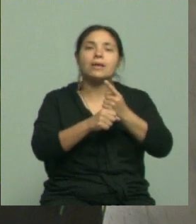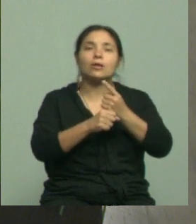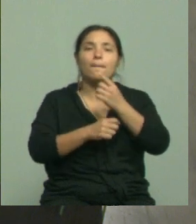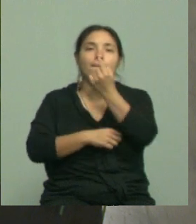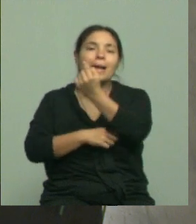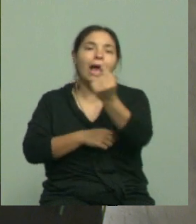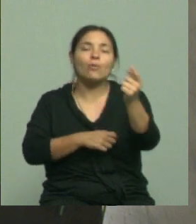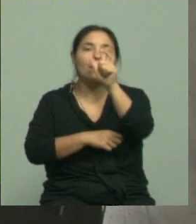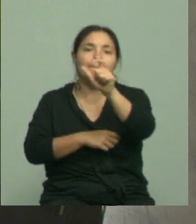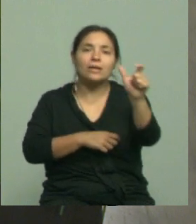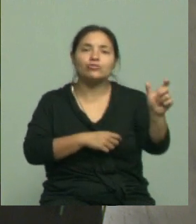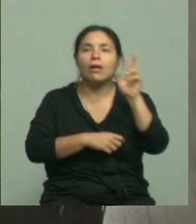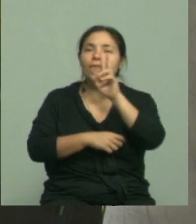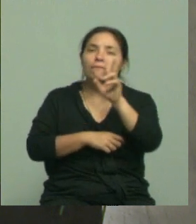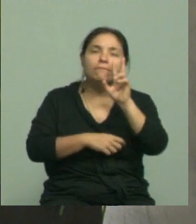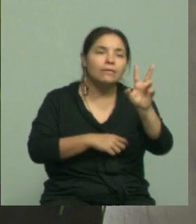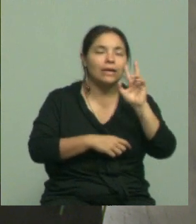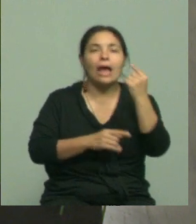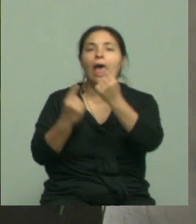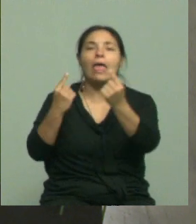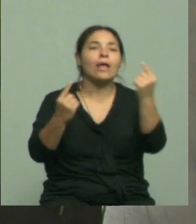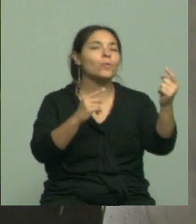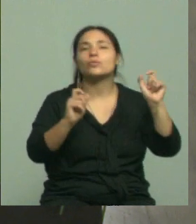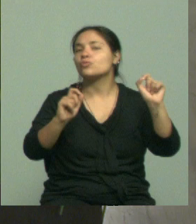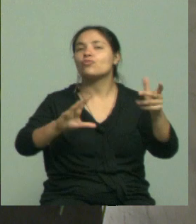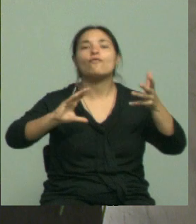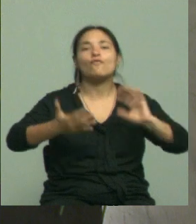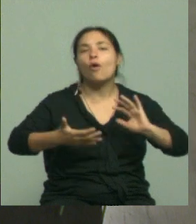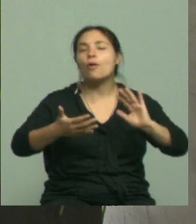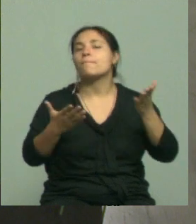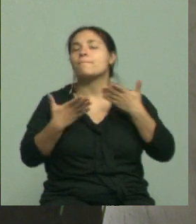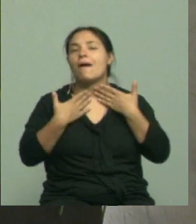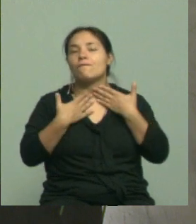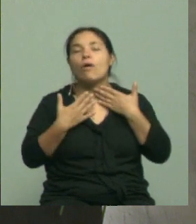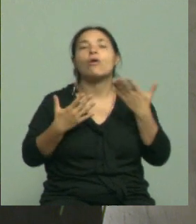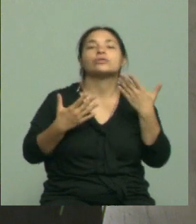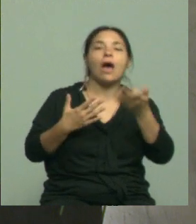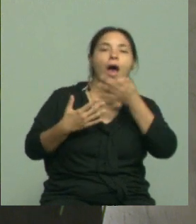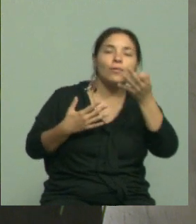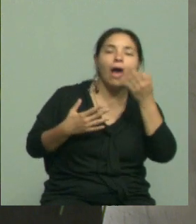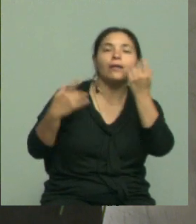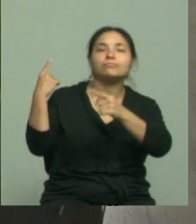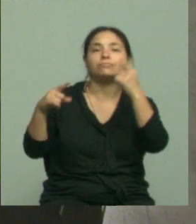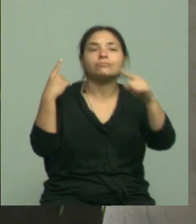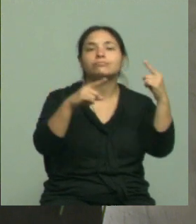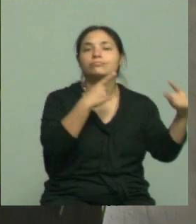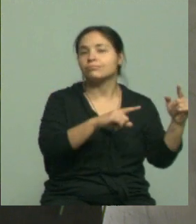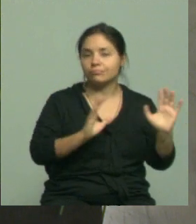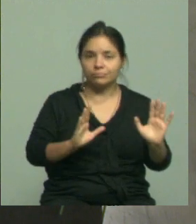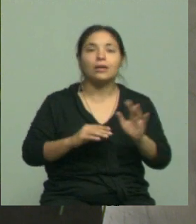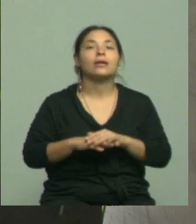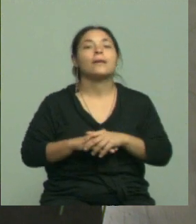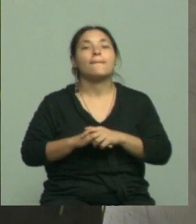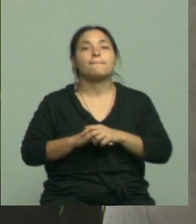personas, porque cada uno tiene sus hábitos, cada uno tiene sus formas de hablar, de expresarse, pero